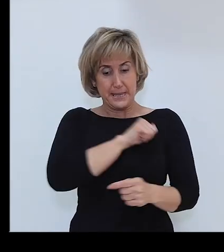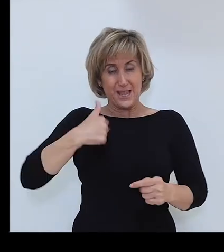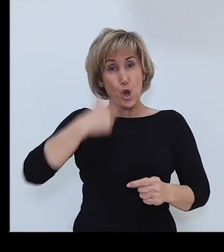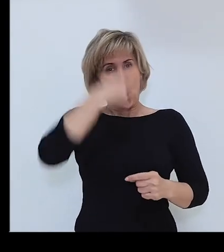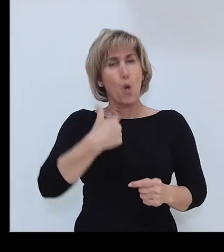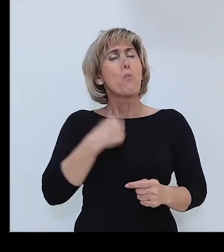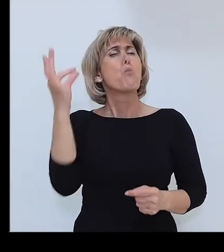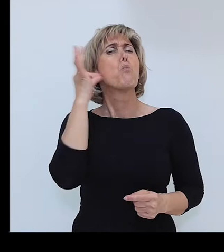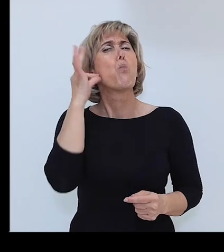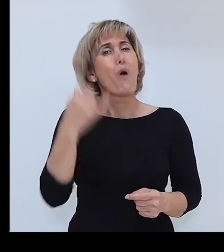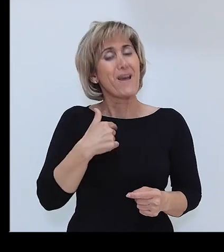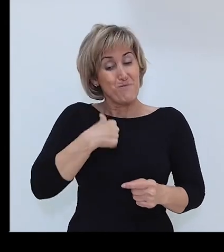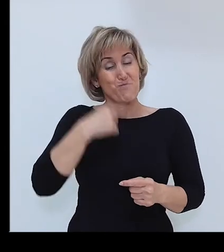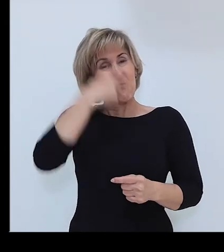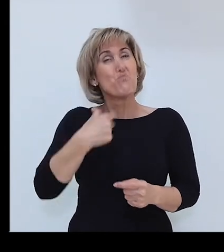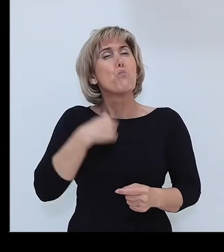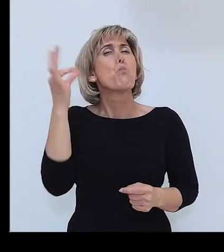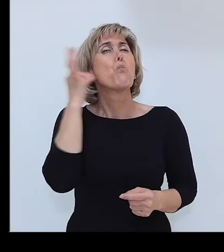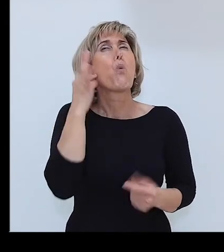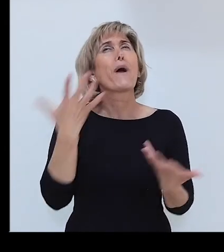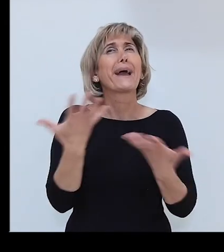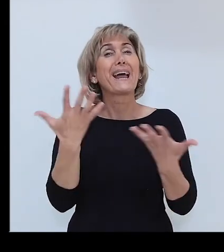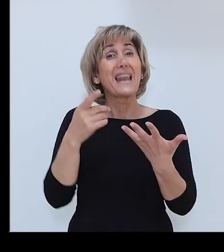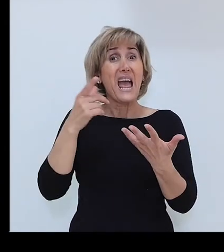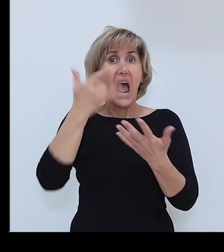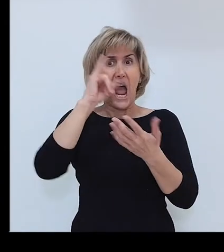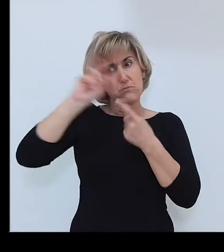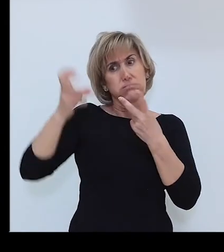ella personalmente como mujer y como mujer con una serie